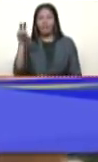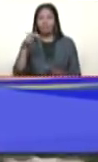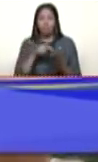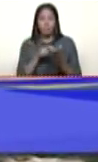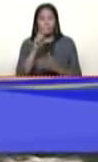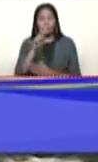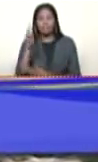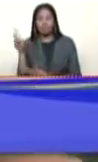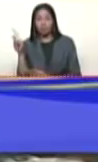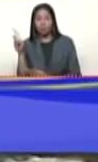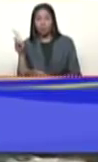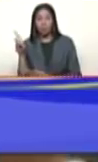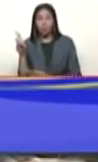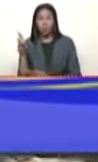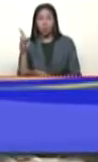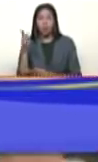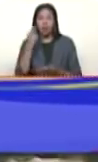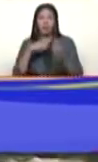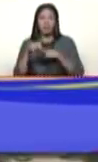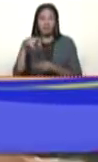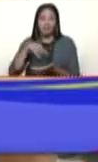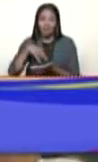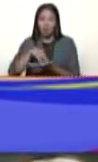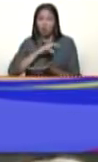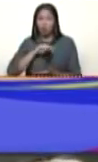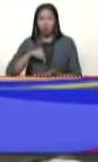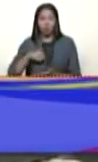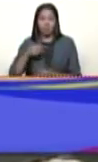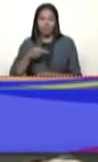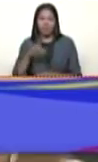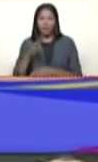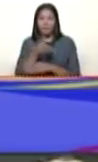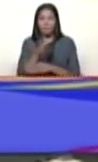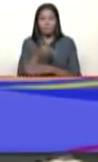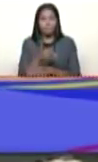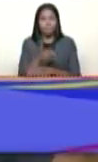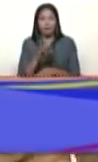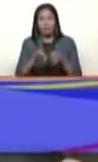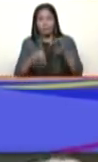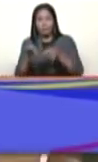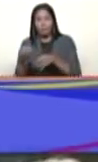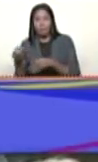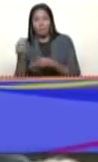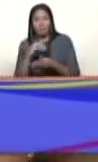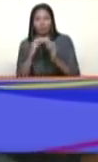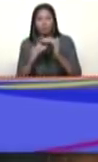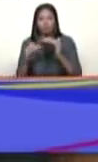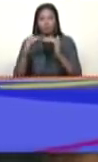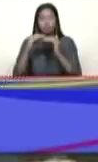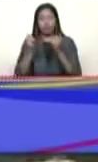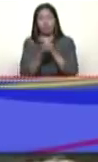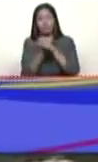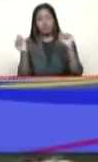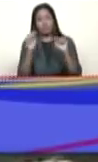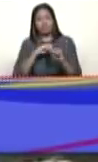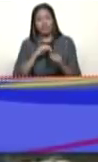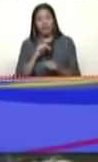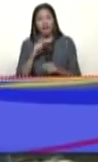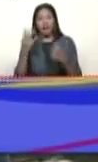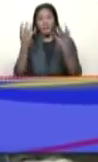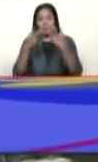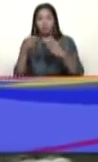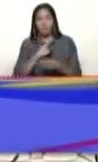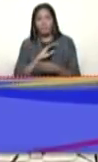en la batalla Carabobo, le vamos a demostrar que el sector pesquero y acuícola estamos casi en la independencia productiva de nuestro país. ¡Qué